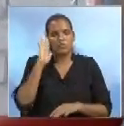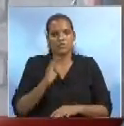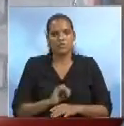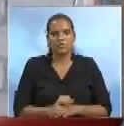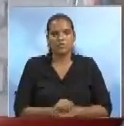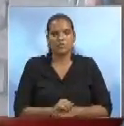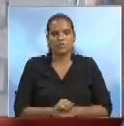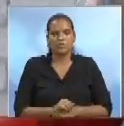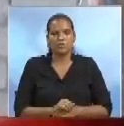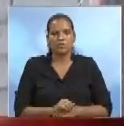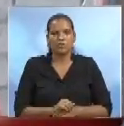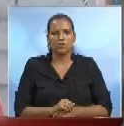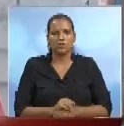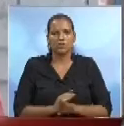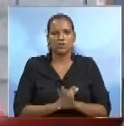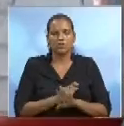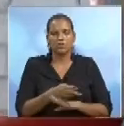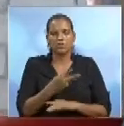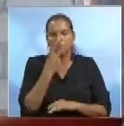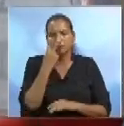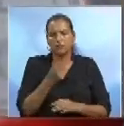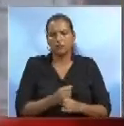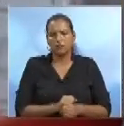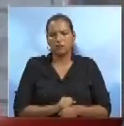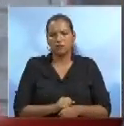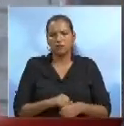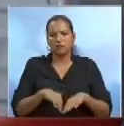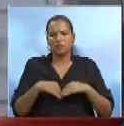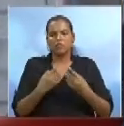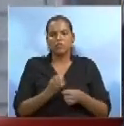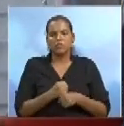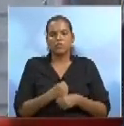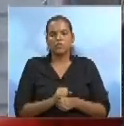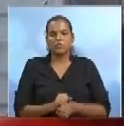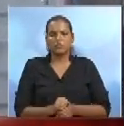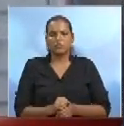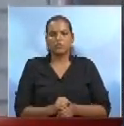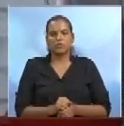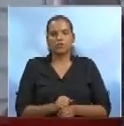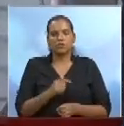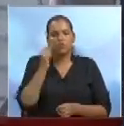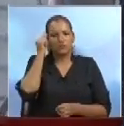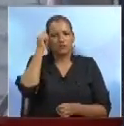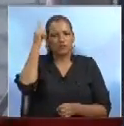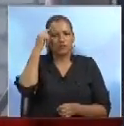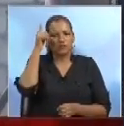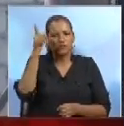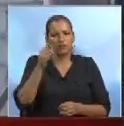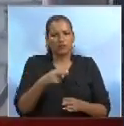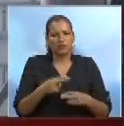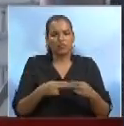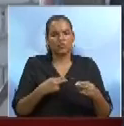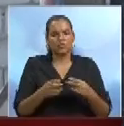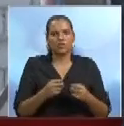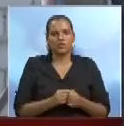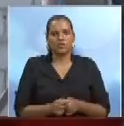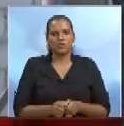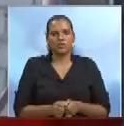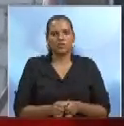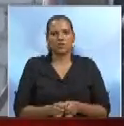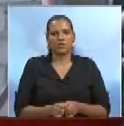es la ayuda, y luego ver cómo se financia. O sea, lo que se proyecta es una construcción que venga del fondo hacia